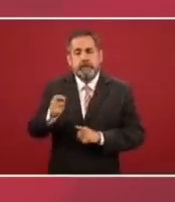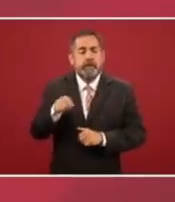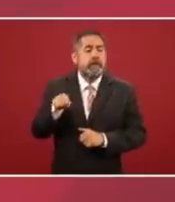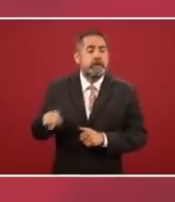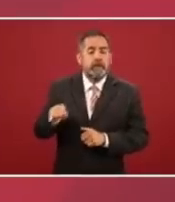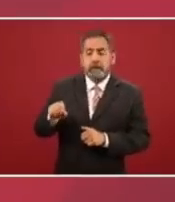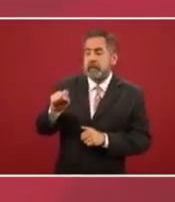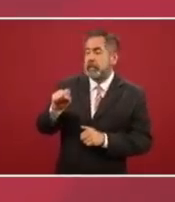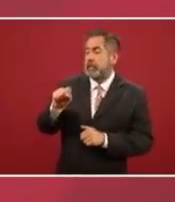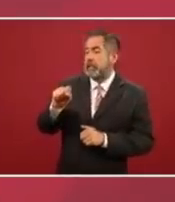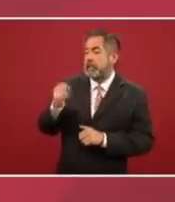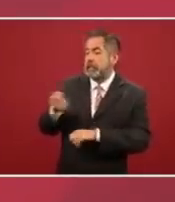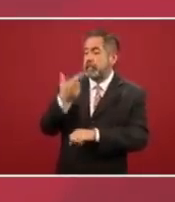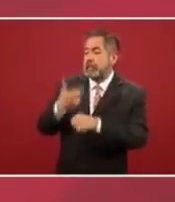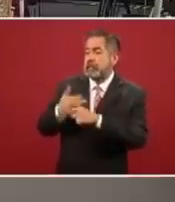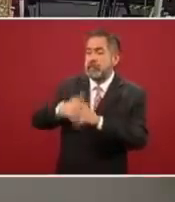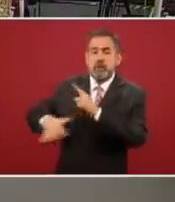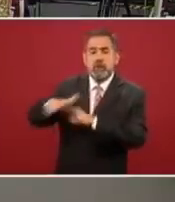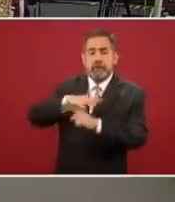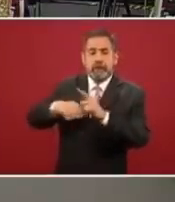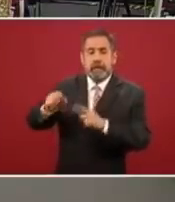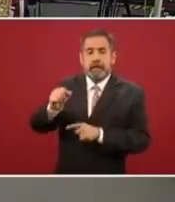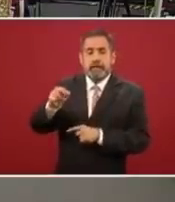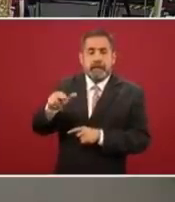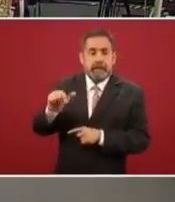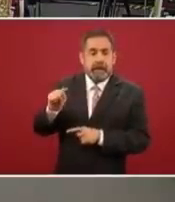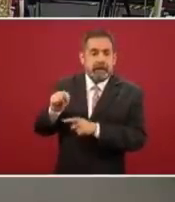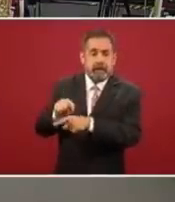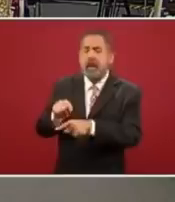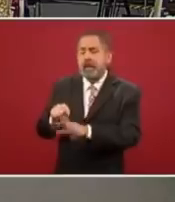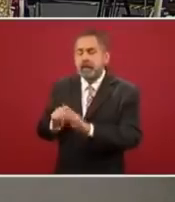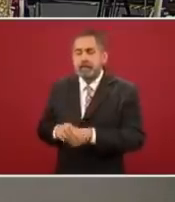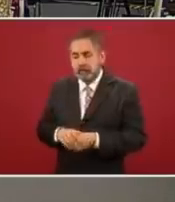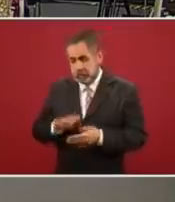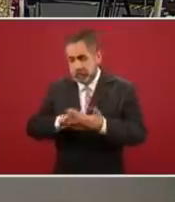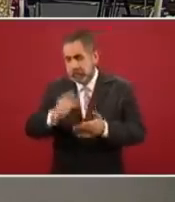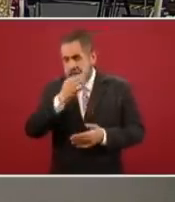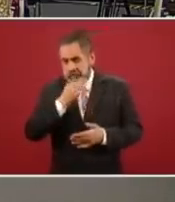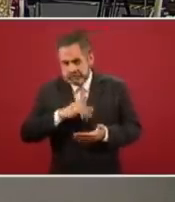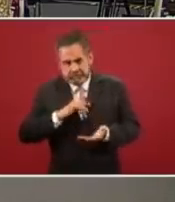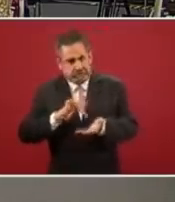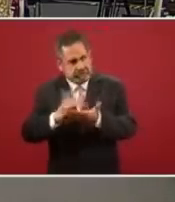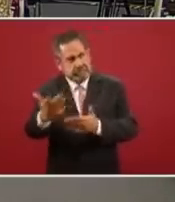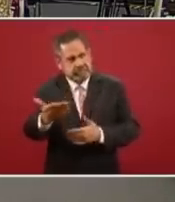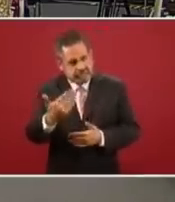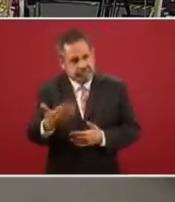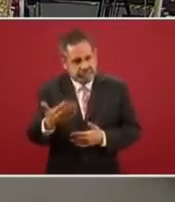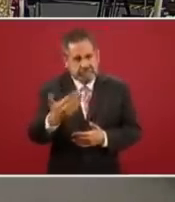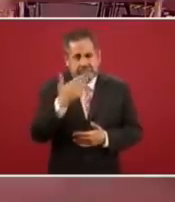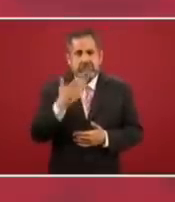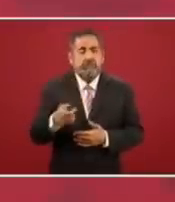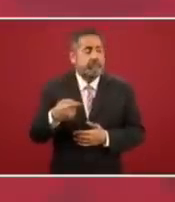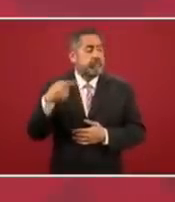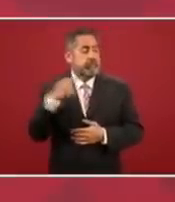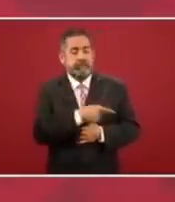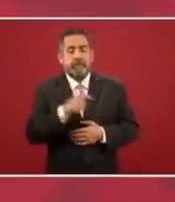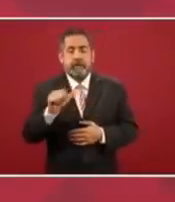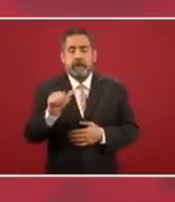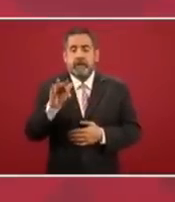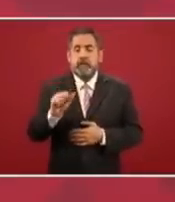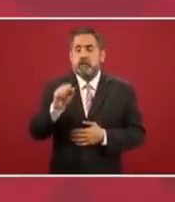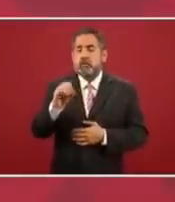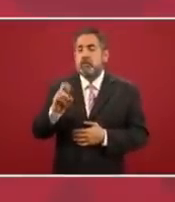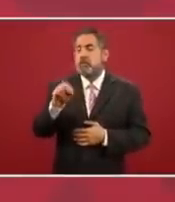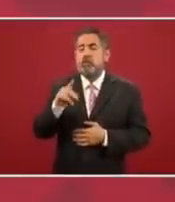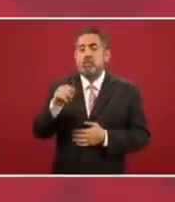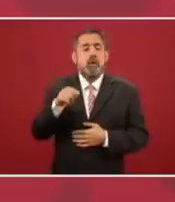la Secretaría de Medio Ambiente. Yo le agradezco mucho Alfonso Romo, eso es